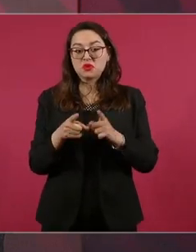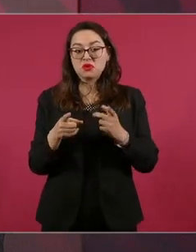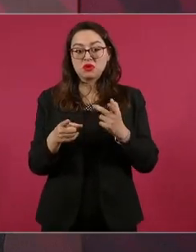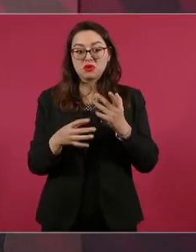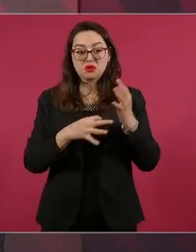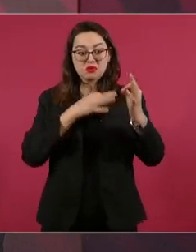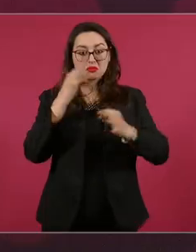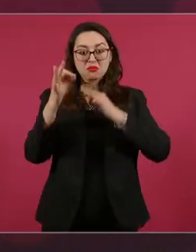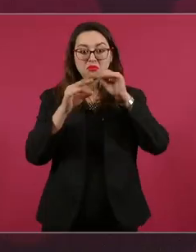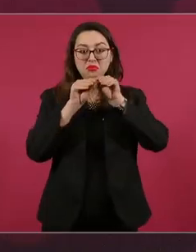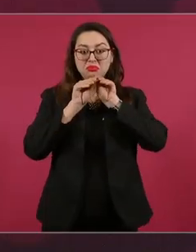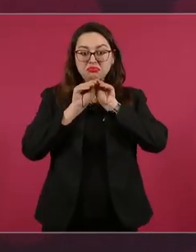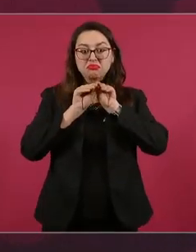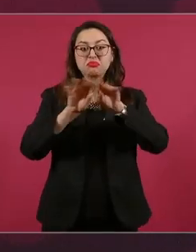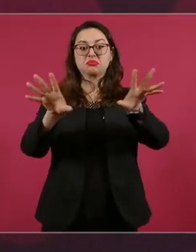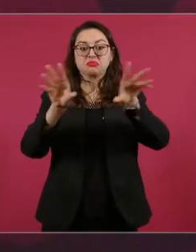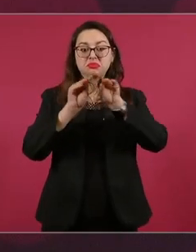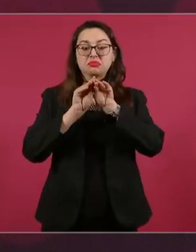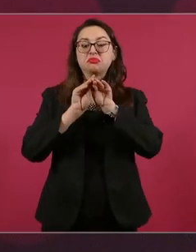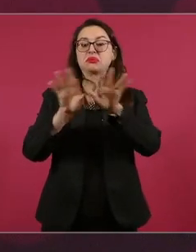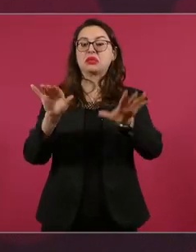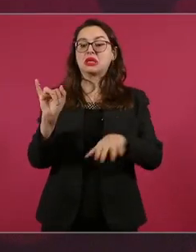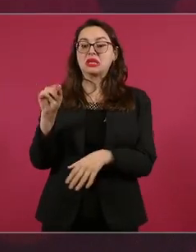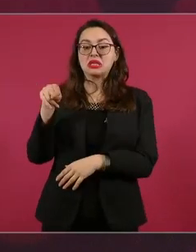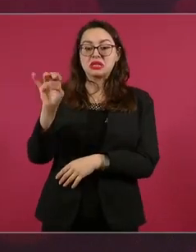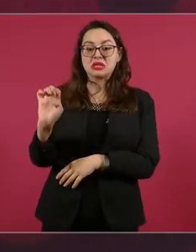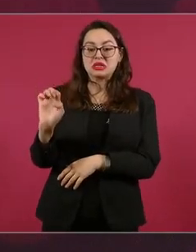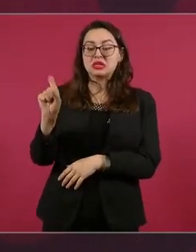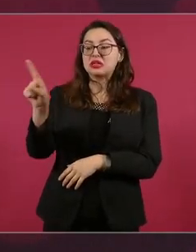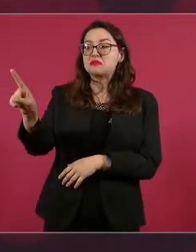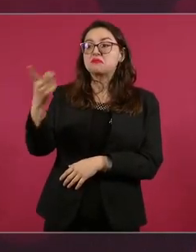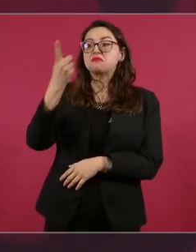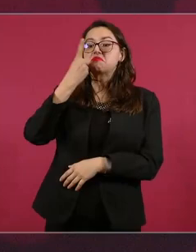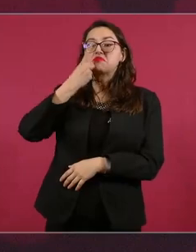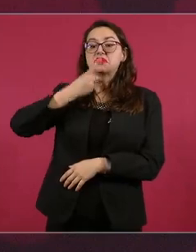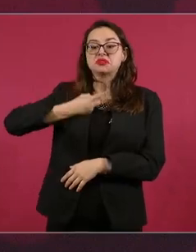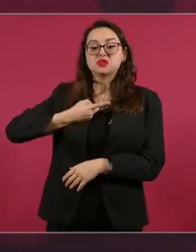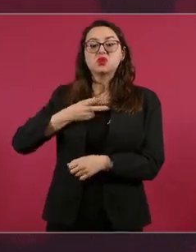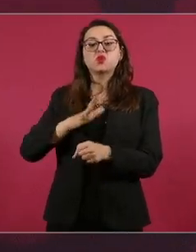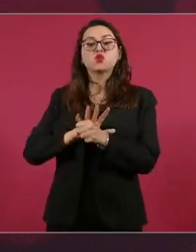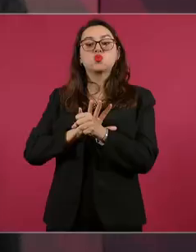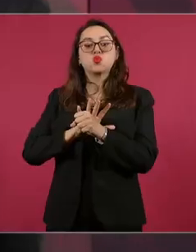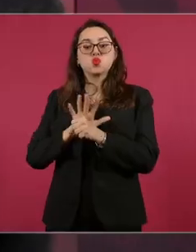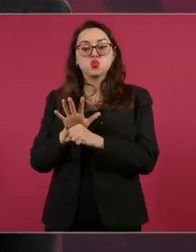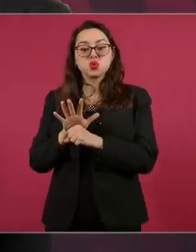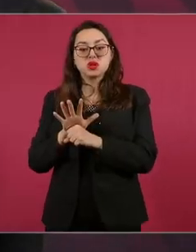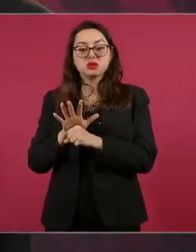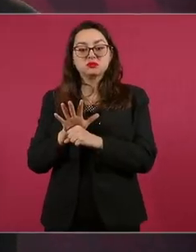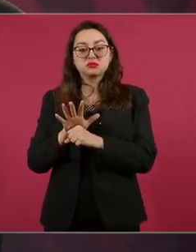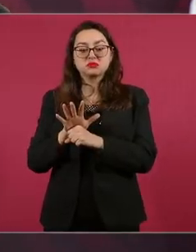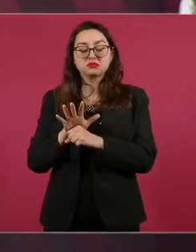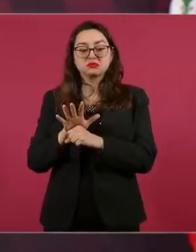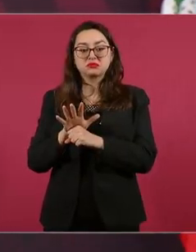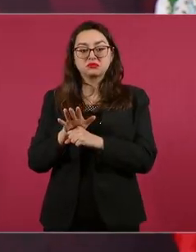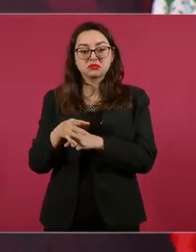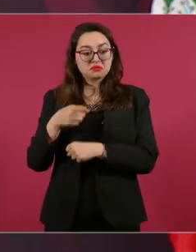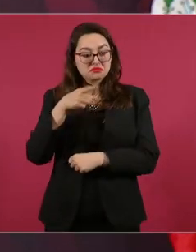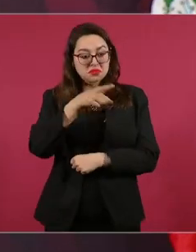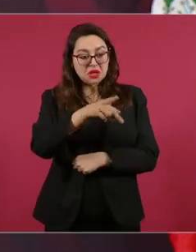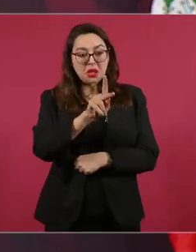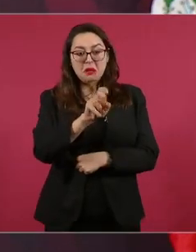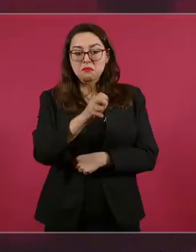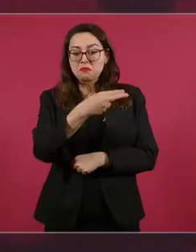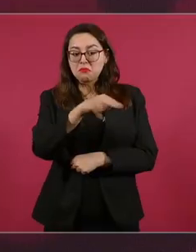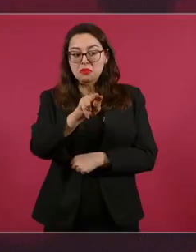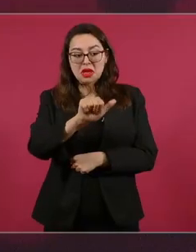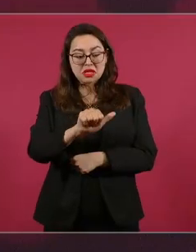la resolución del INE fue en el sentido de que en la campaña del licenciado Peña no